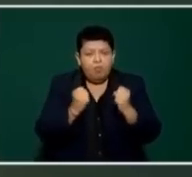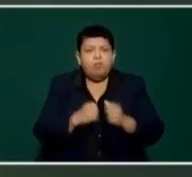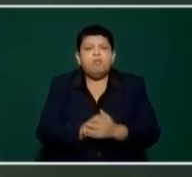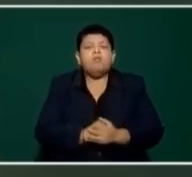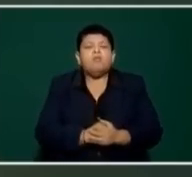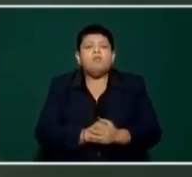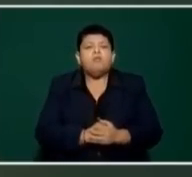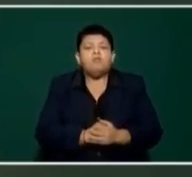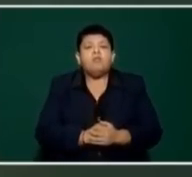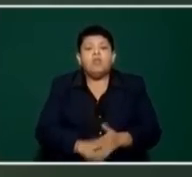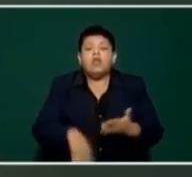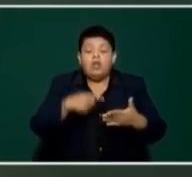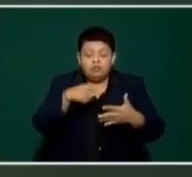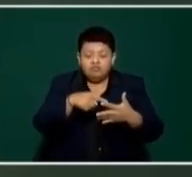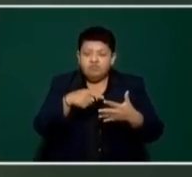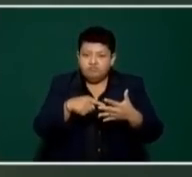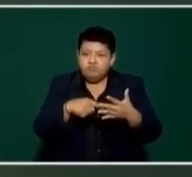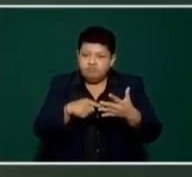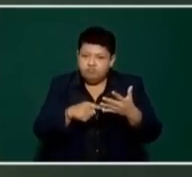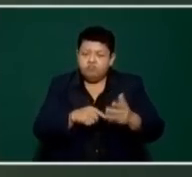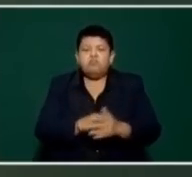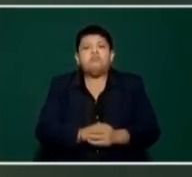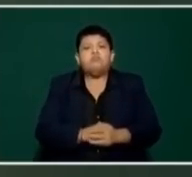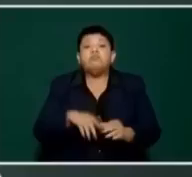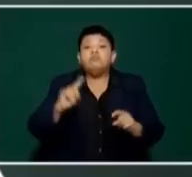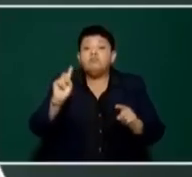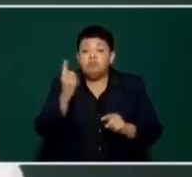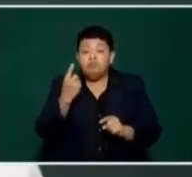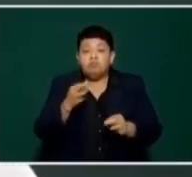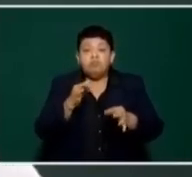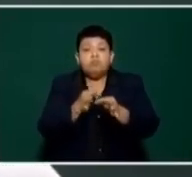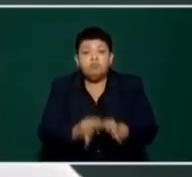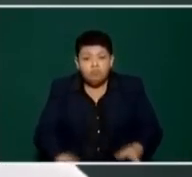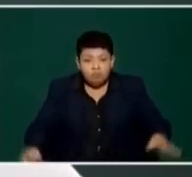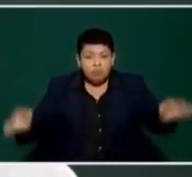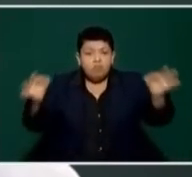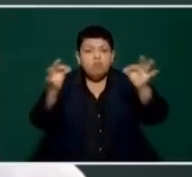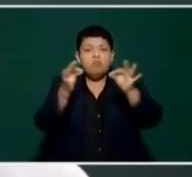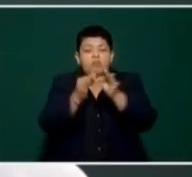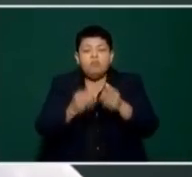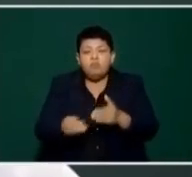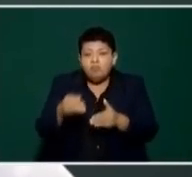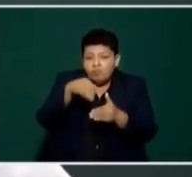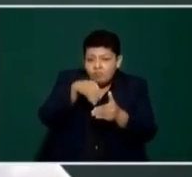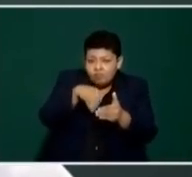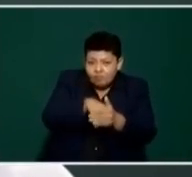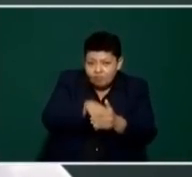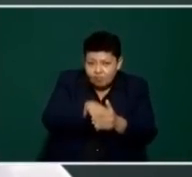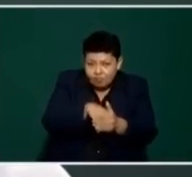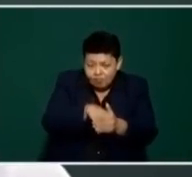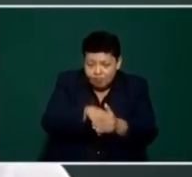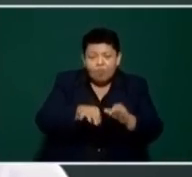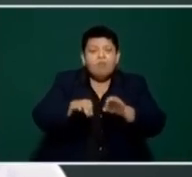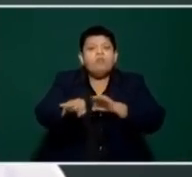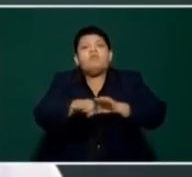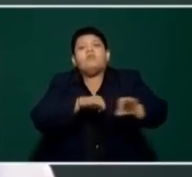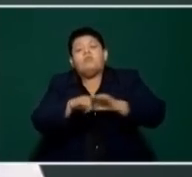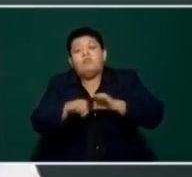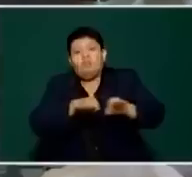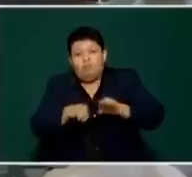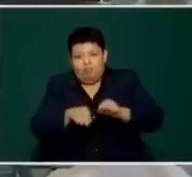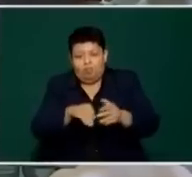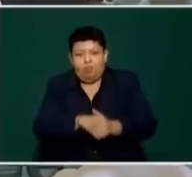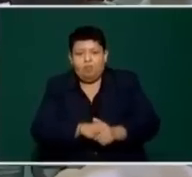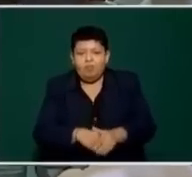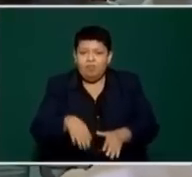los asuntos que consideramos que son importantes dentro de toda esta estrategia, que va desde la